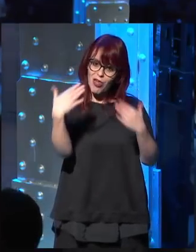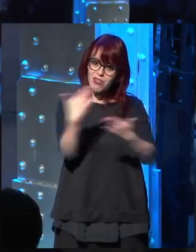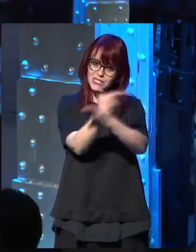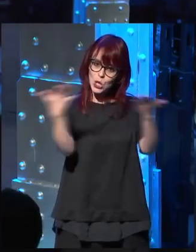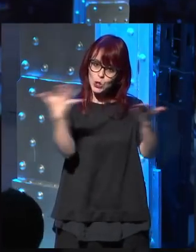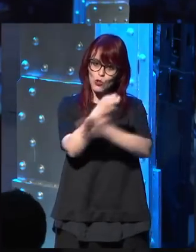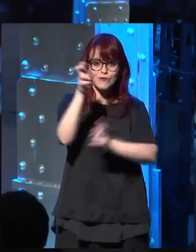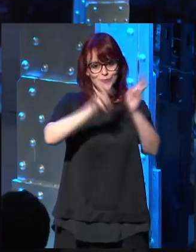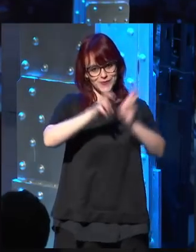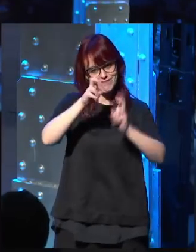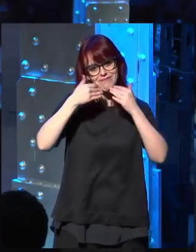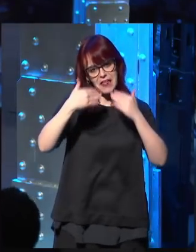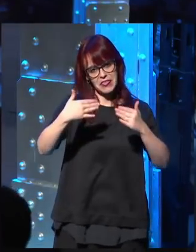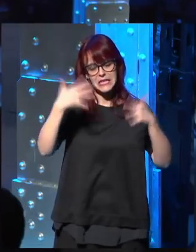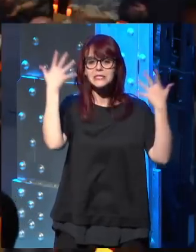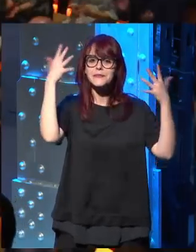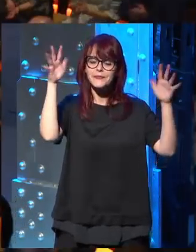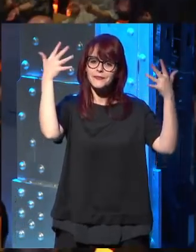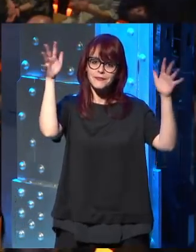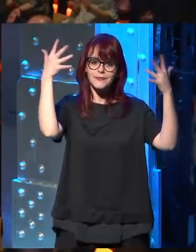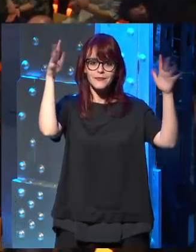a todos por haber venido.